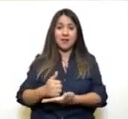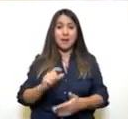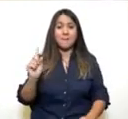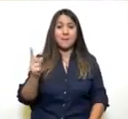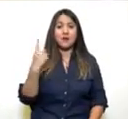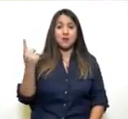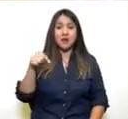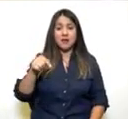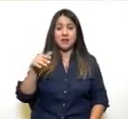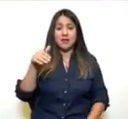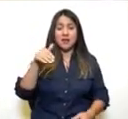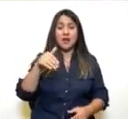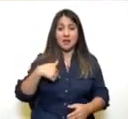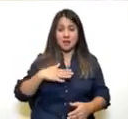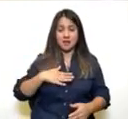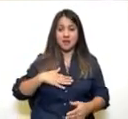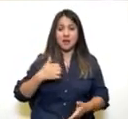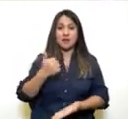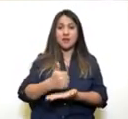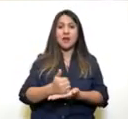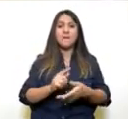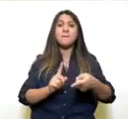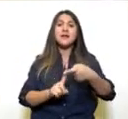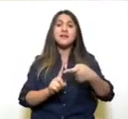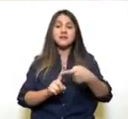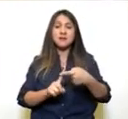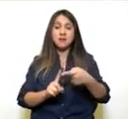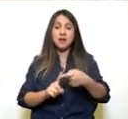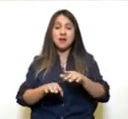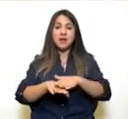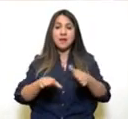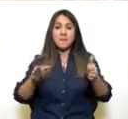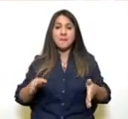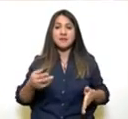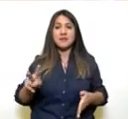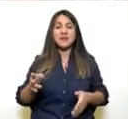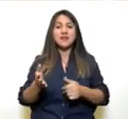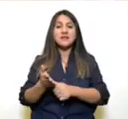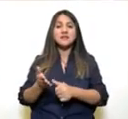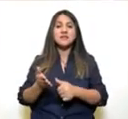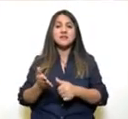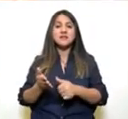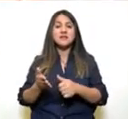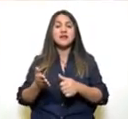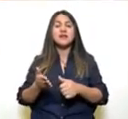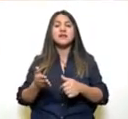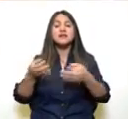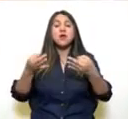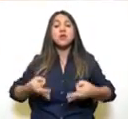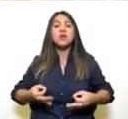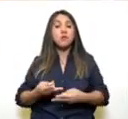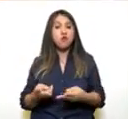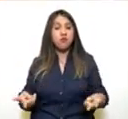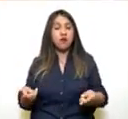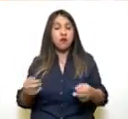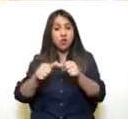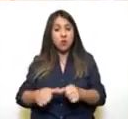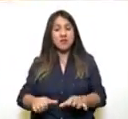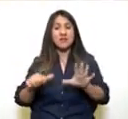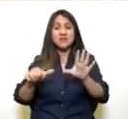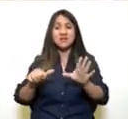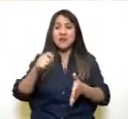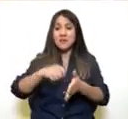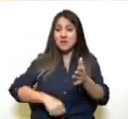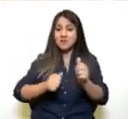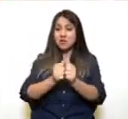a esta alcaldesa a participar en la mesa de seguridad pública durante seis meses junto al